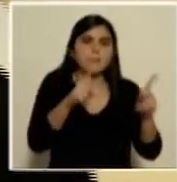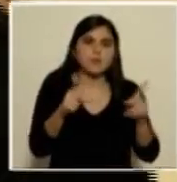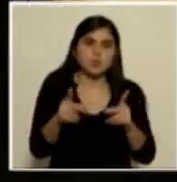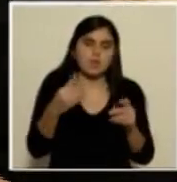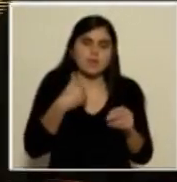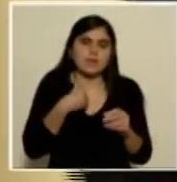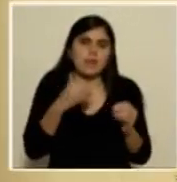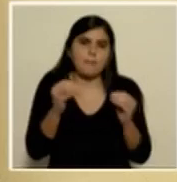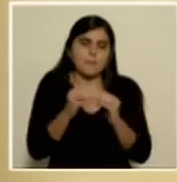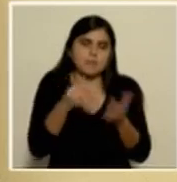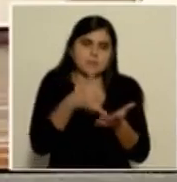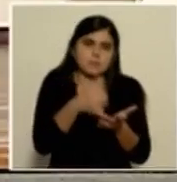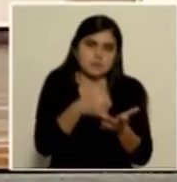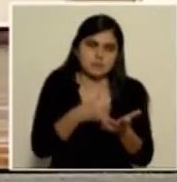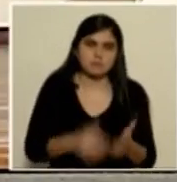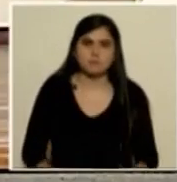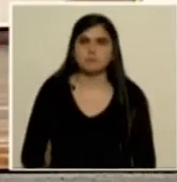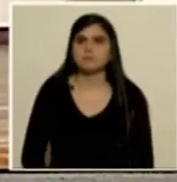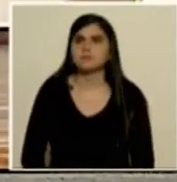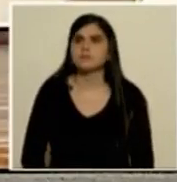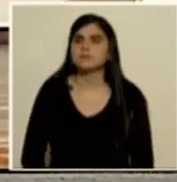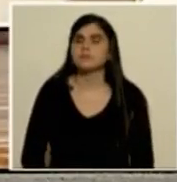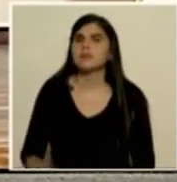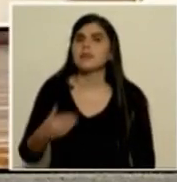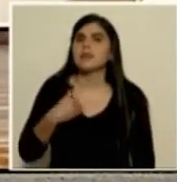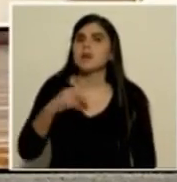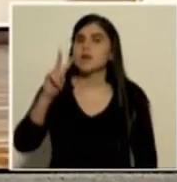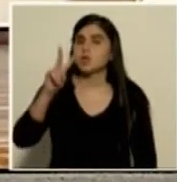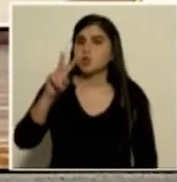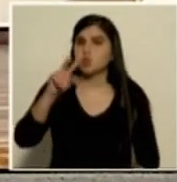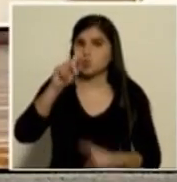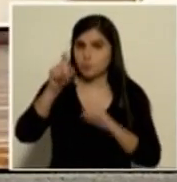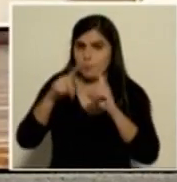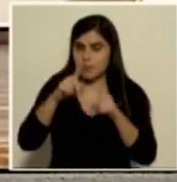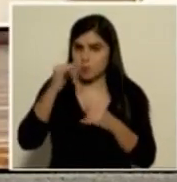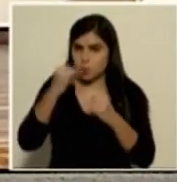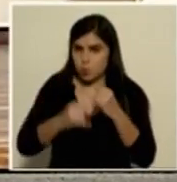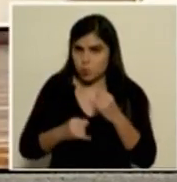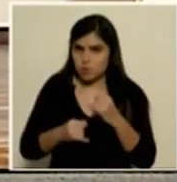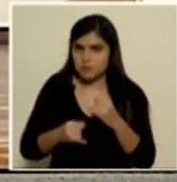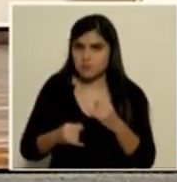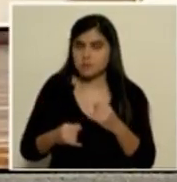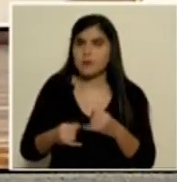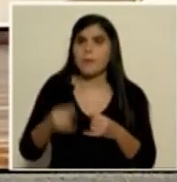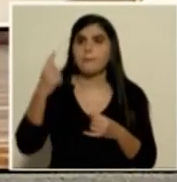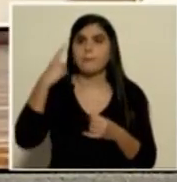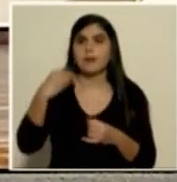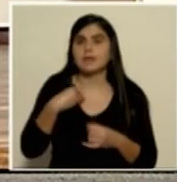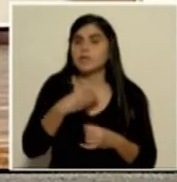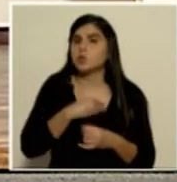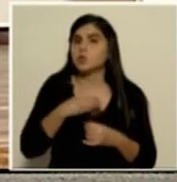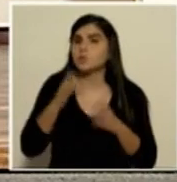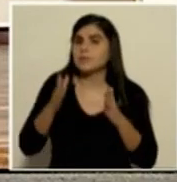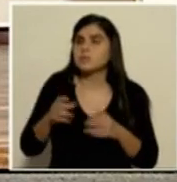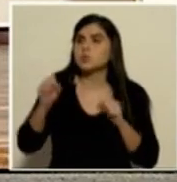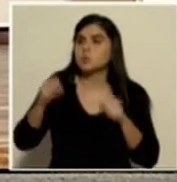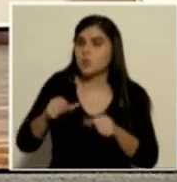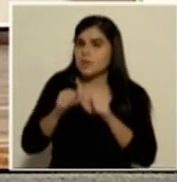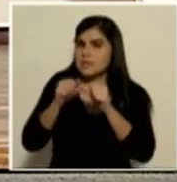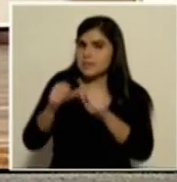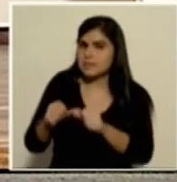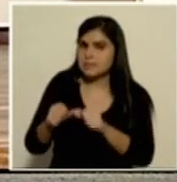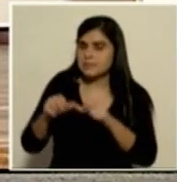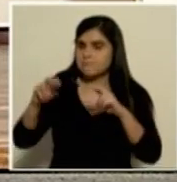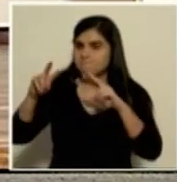ministra. Tenemos las dos consultas de los medios regionales y rápidamente las voy a plantear para que los ministros puedan continuar con la sesión del COE.